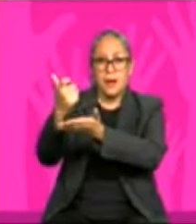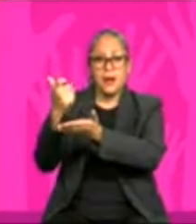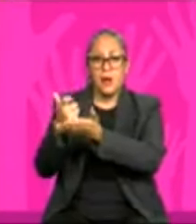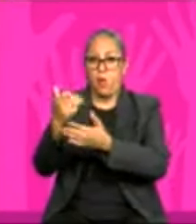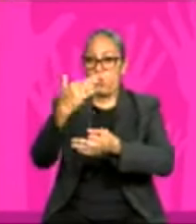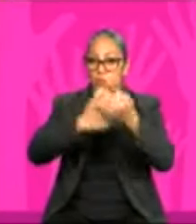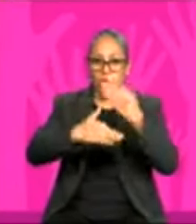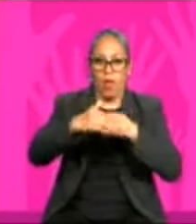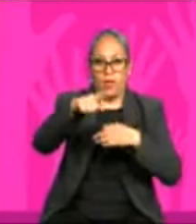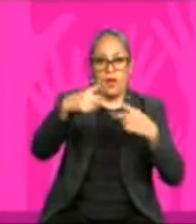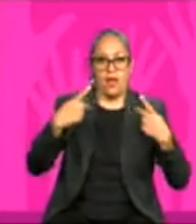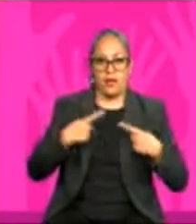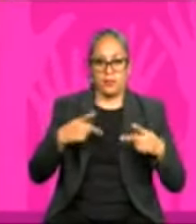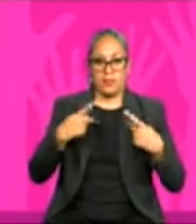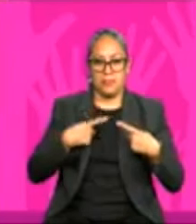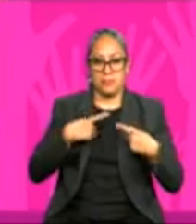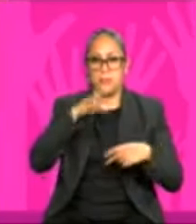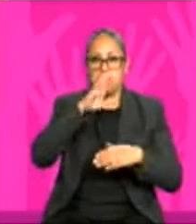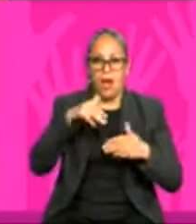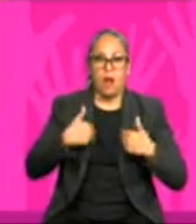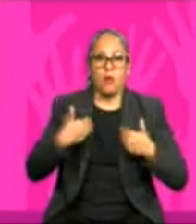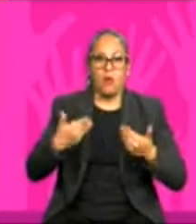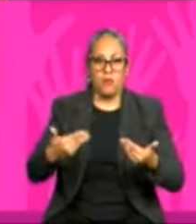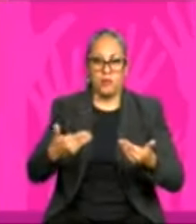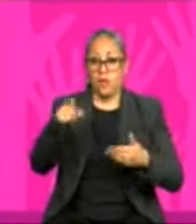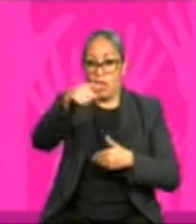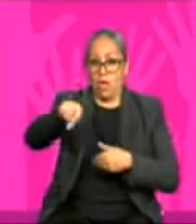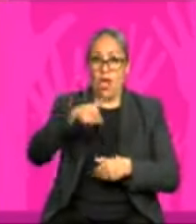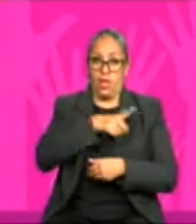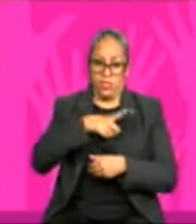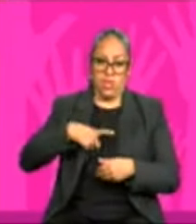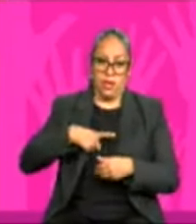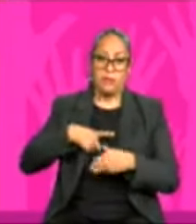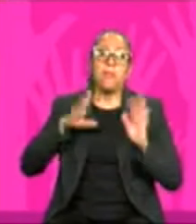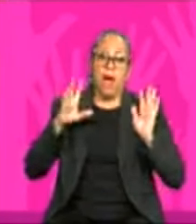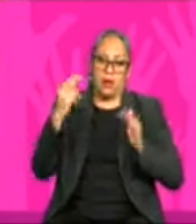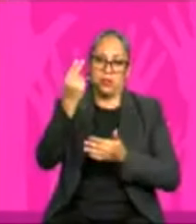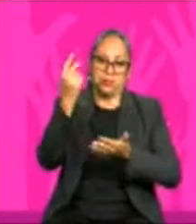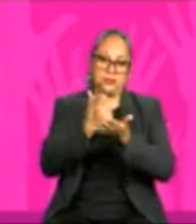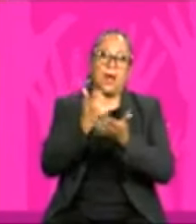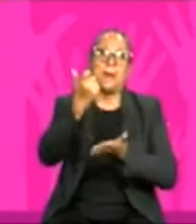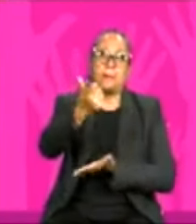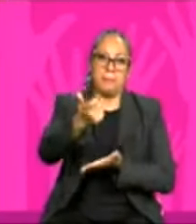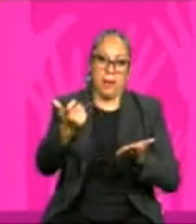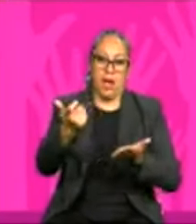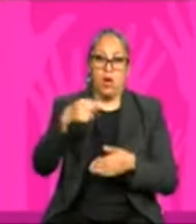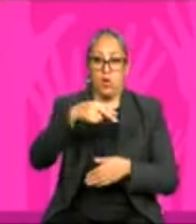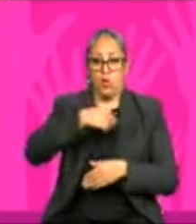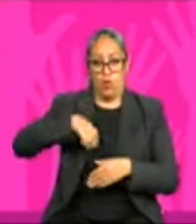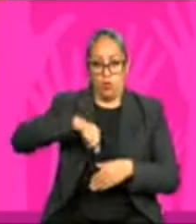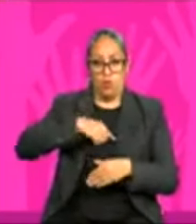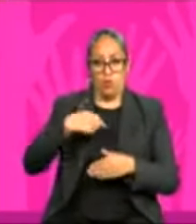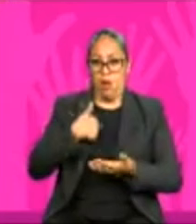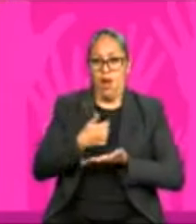a Morelos y la confianza de la gente. El que la deba, que la pague. Conmigo no habrá pacto de